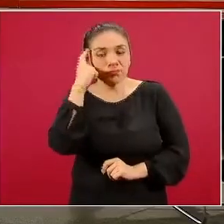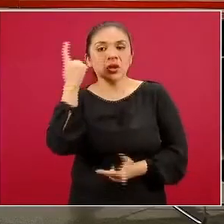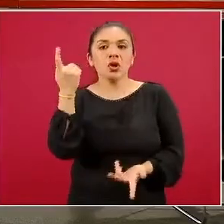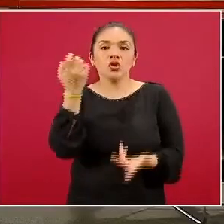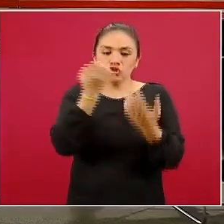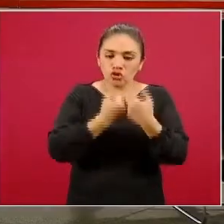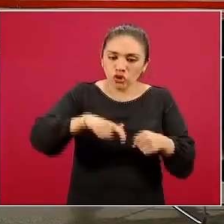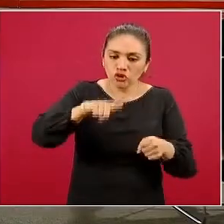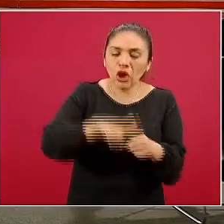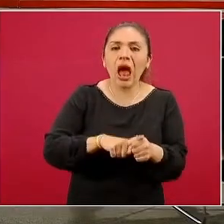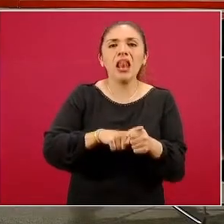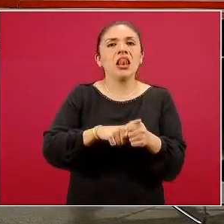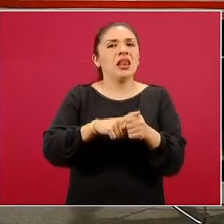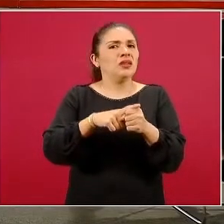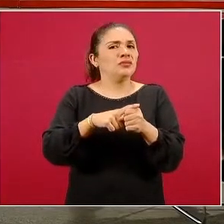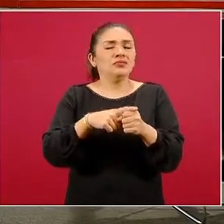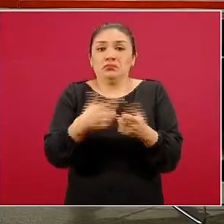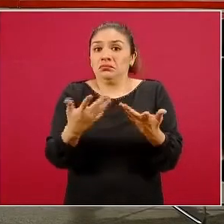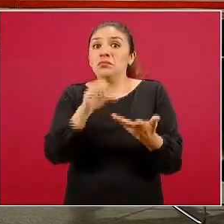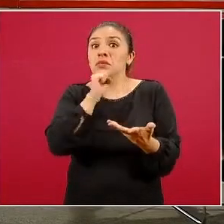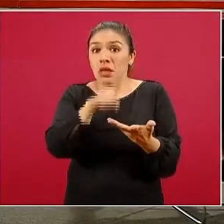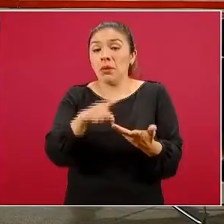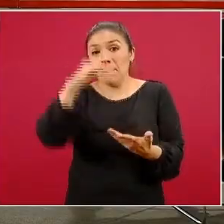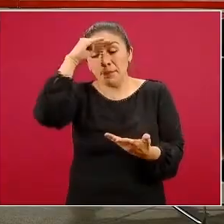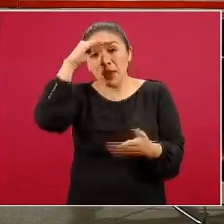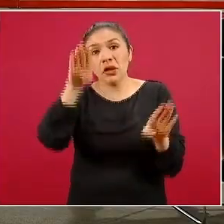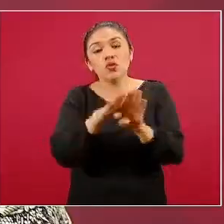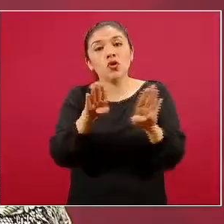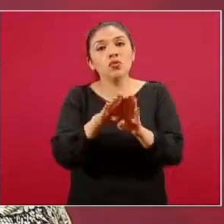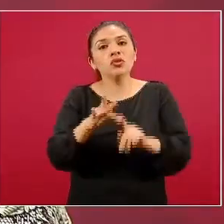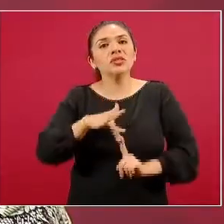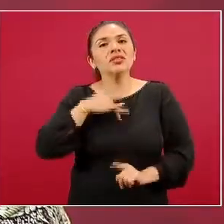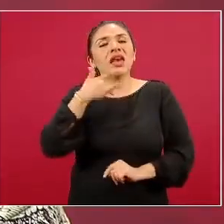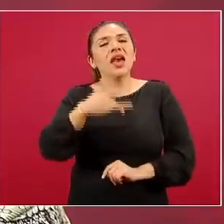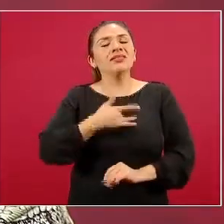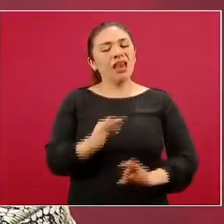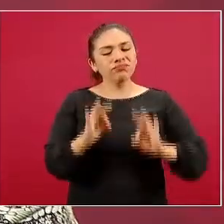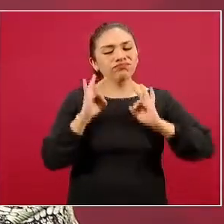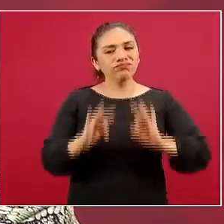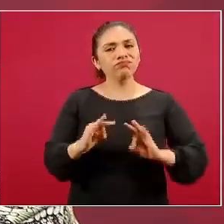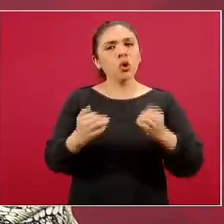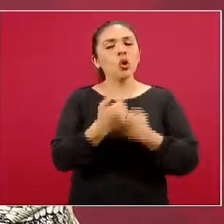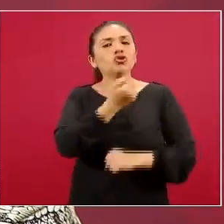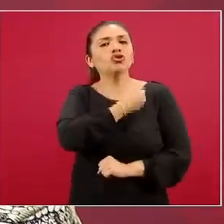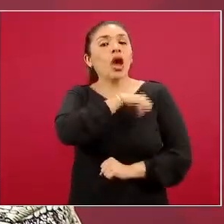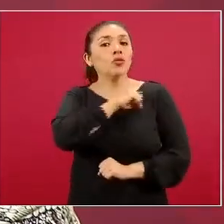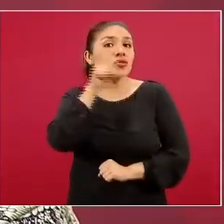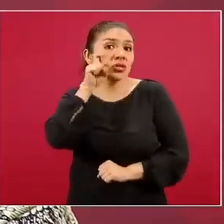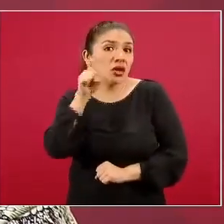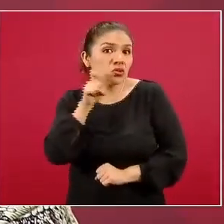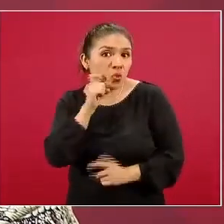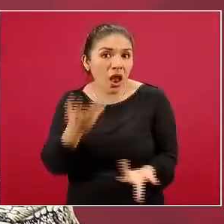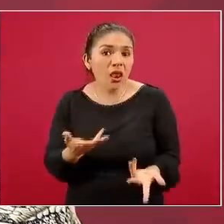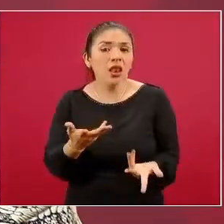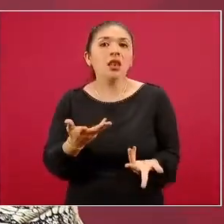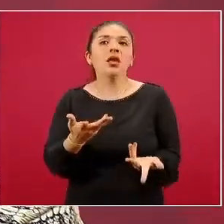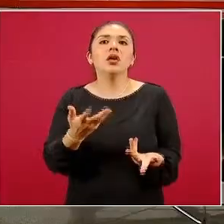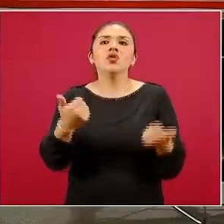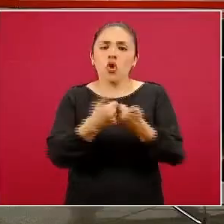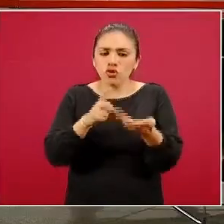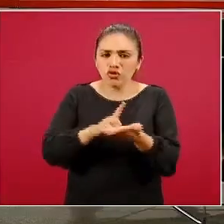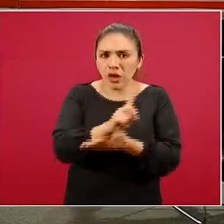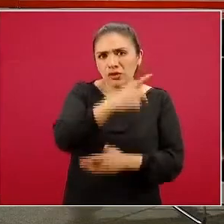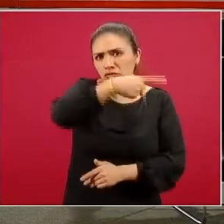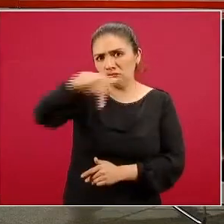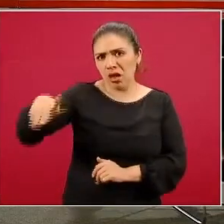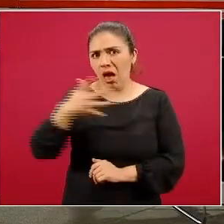parte social, y no podemos dejar de pensar en este bienestar sin hablar de la salud sexual, sin hablar de estos derechos